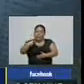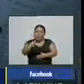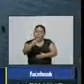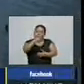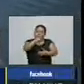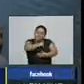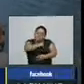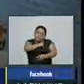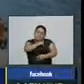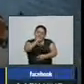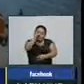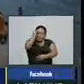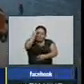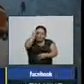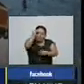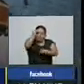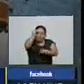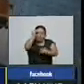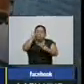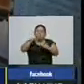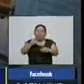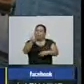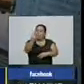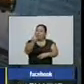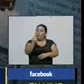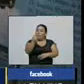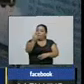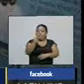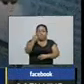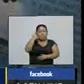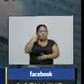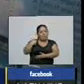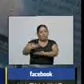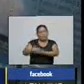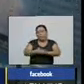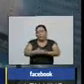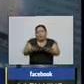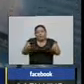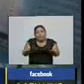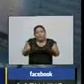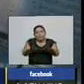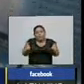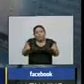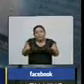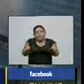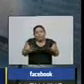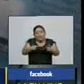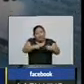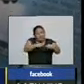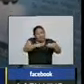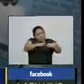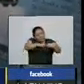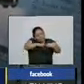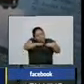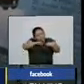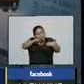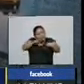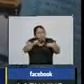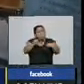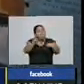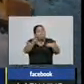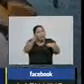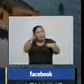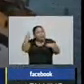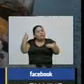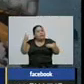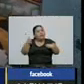presente por la ausencia de mi hijo que es una parte de mí que hace falta. ¿Las